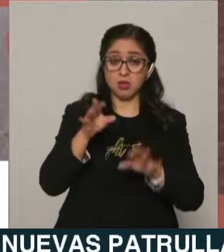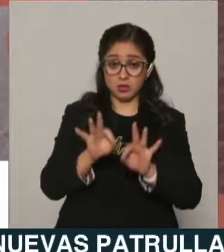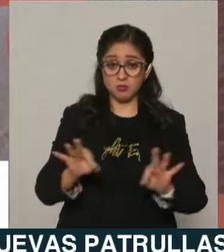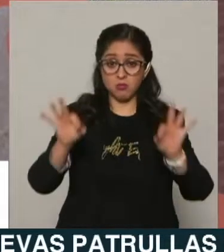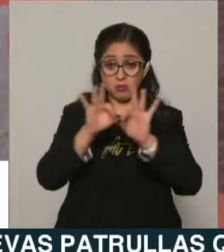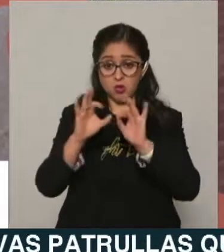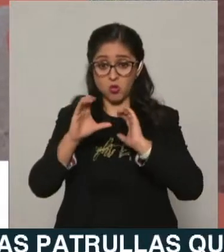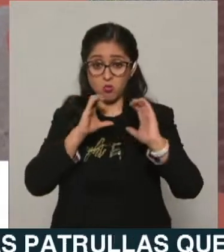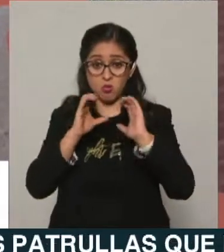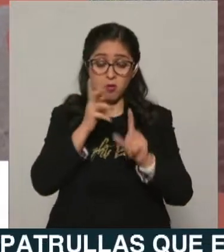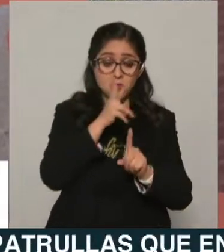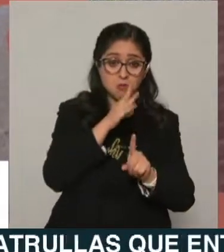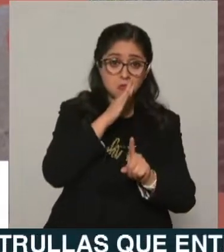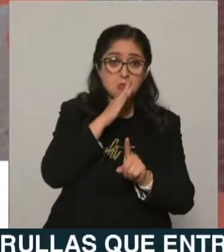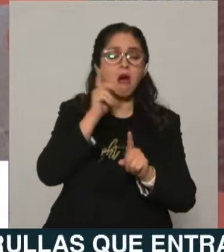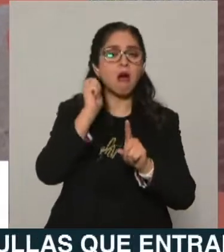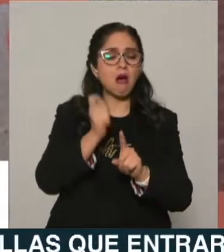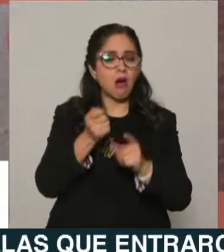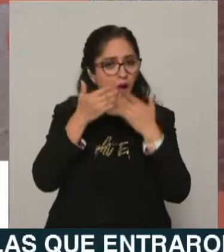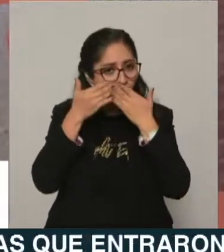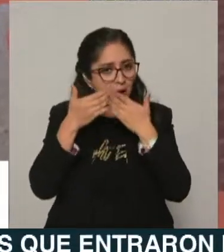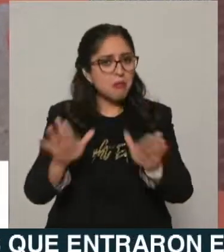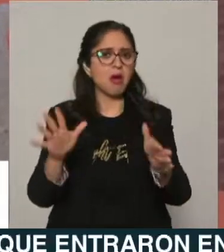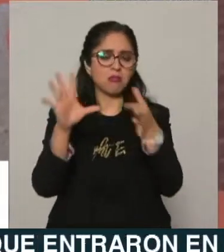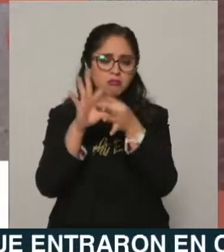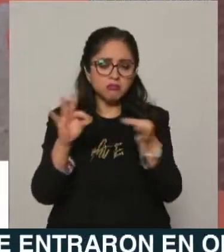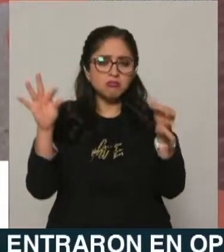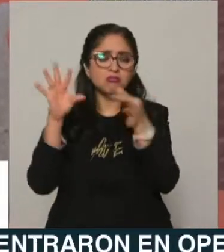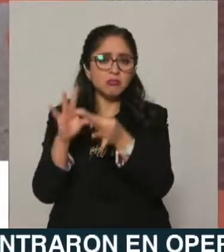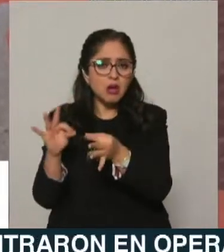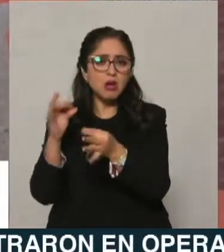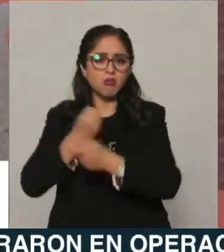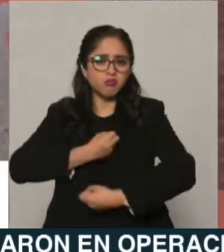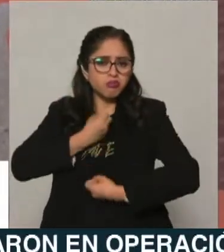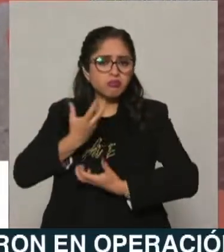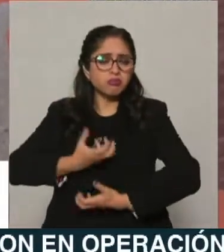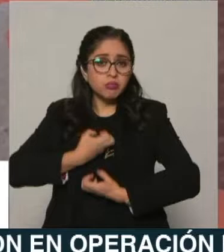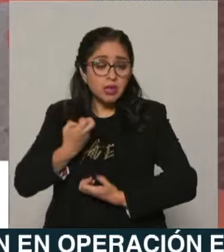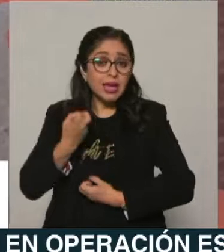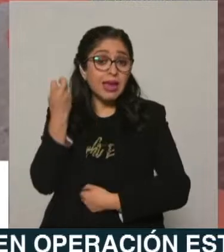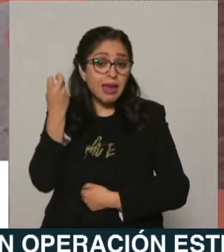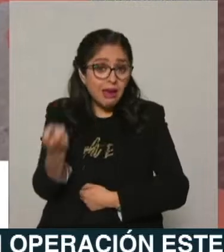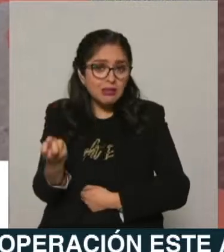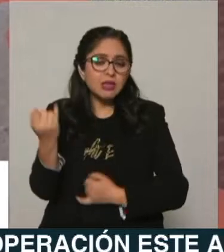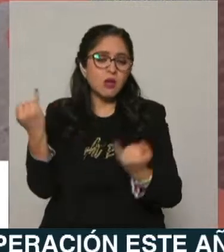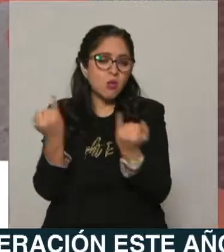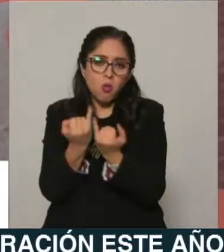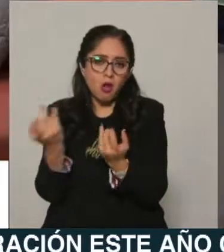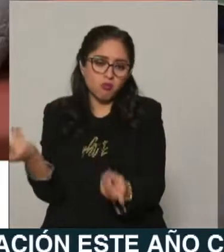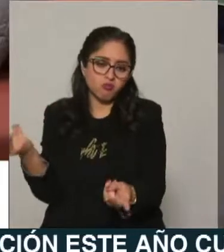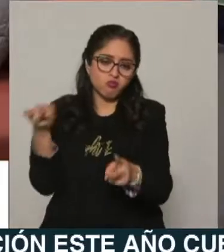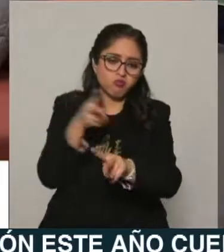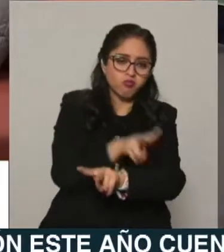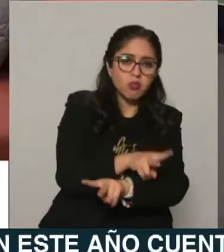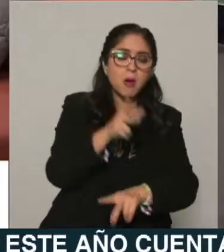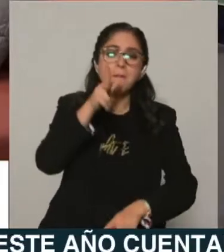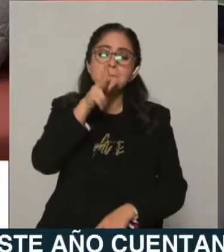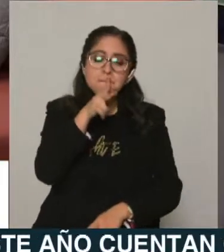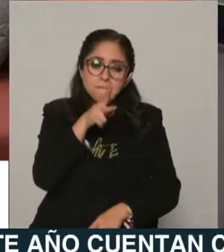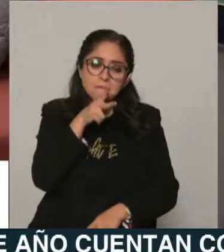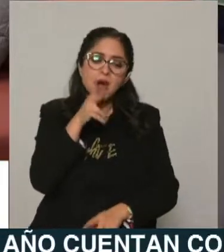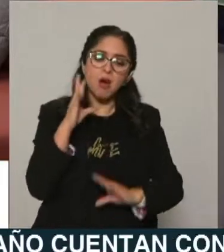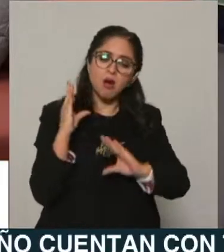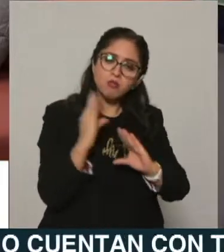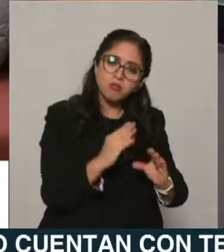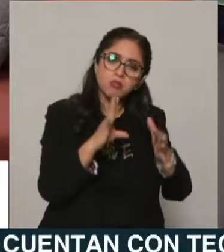plena, abierta y completamente sin restricciones, es en la misma tesitura en la de los padres hacia los niños, o bueno, hacia los jóvenes.